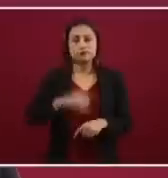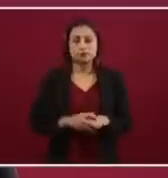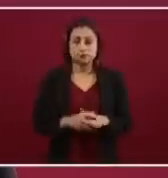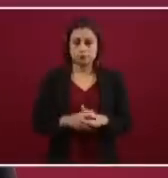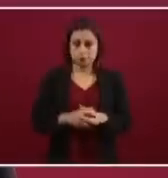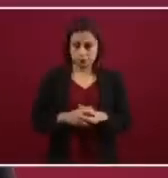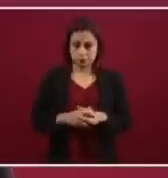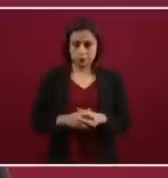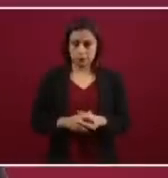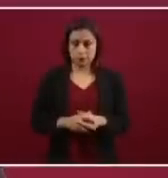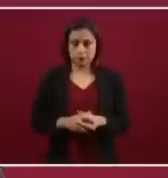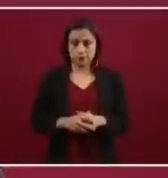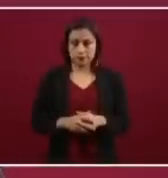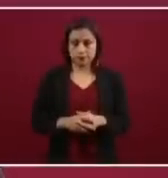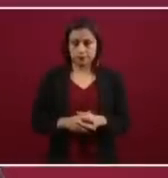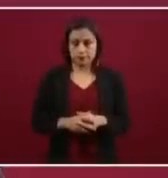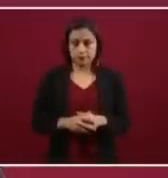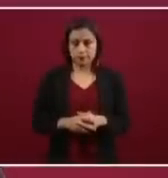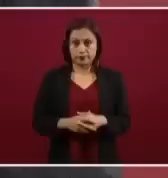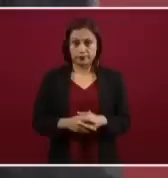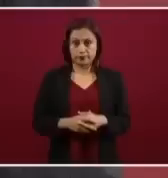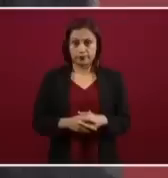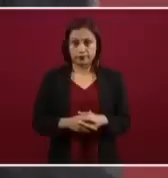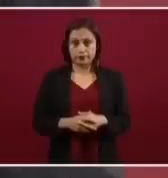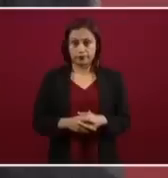barato, más sencillo.